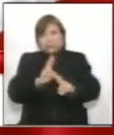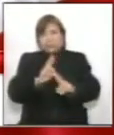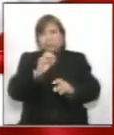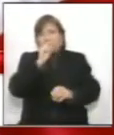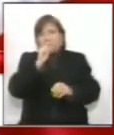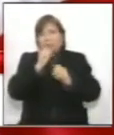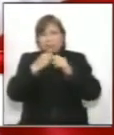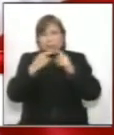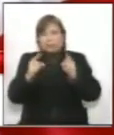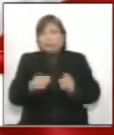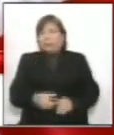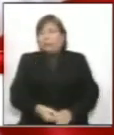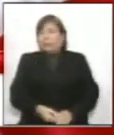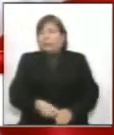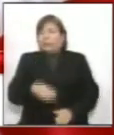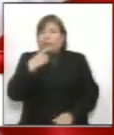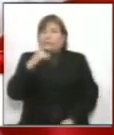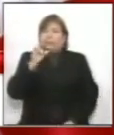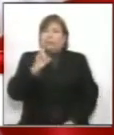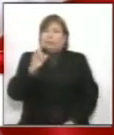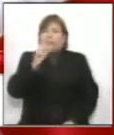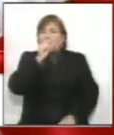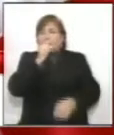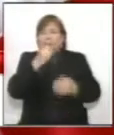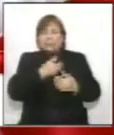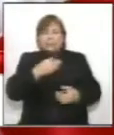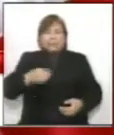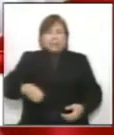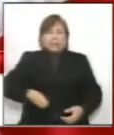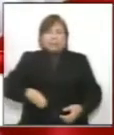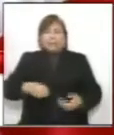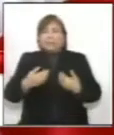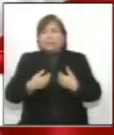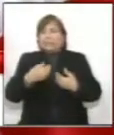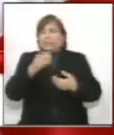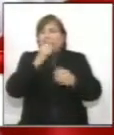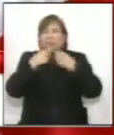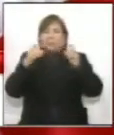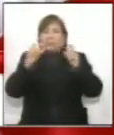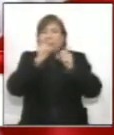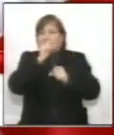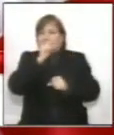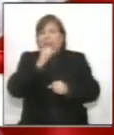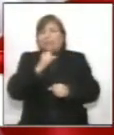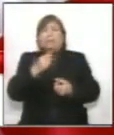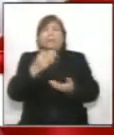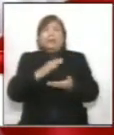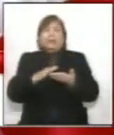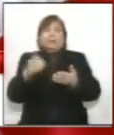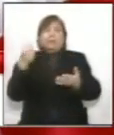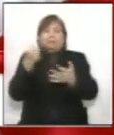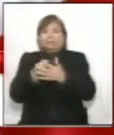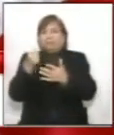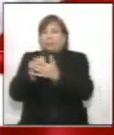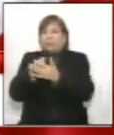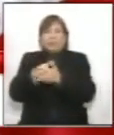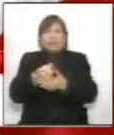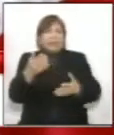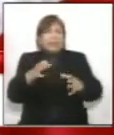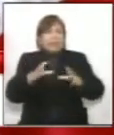comunicación, es utilizar los aparatos del Estado y los accesos que tienen a los medios de comunicación para pretender golpear al Congreso de la